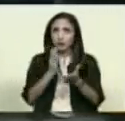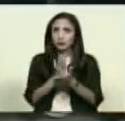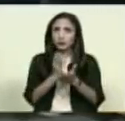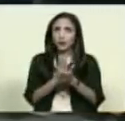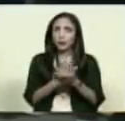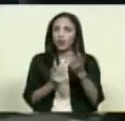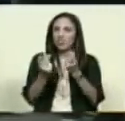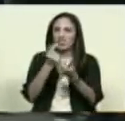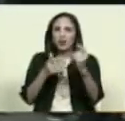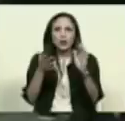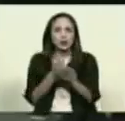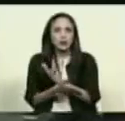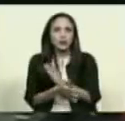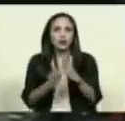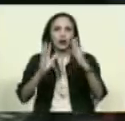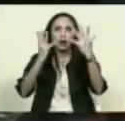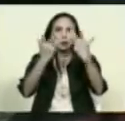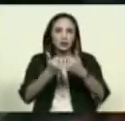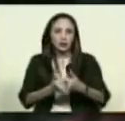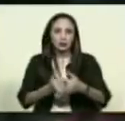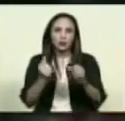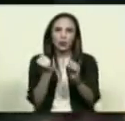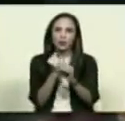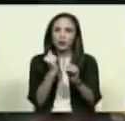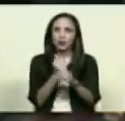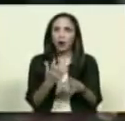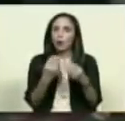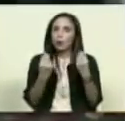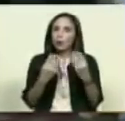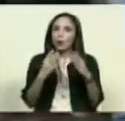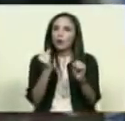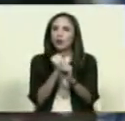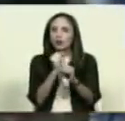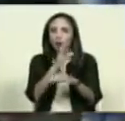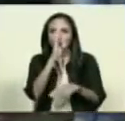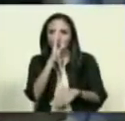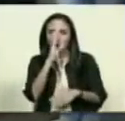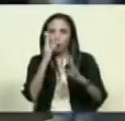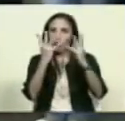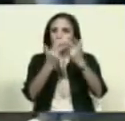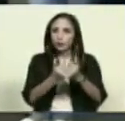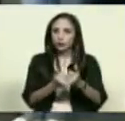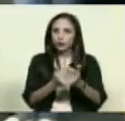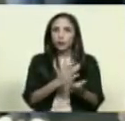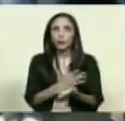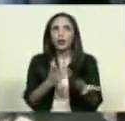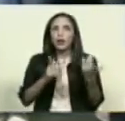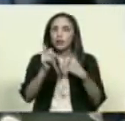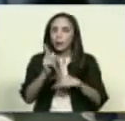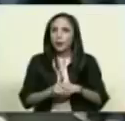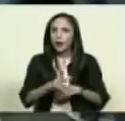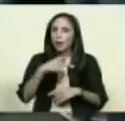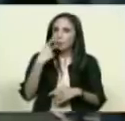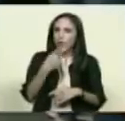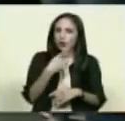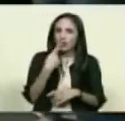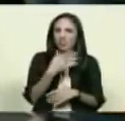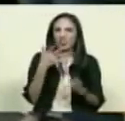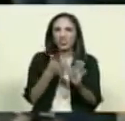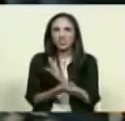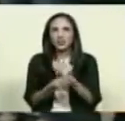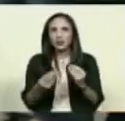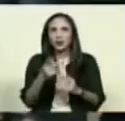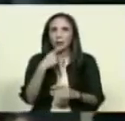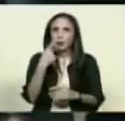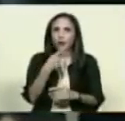área financiera y sobre todo, presidente, importantísimo, en el área sociopolítico, porque estos jóvenes que están